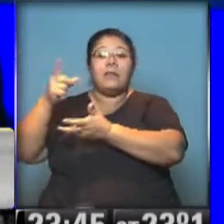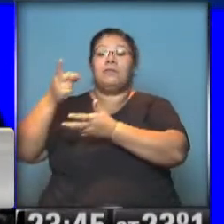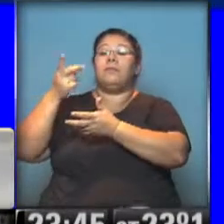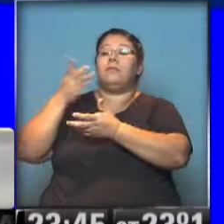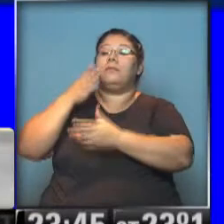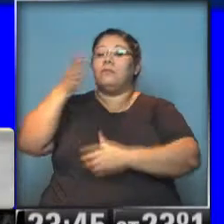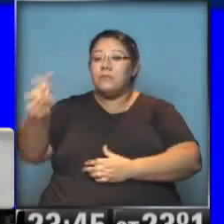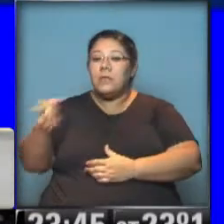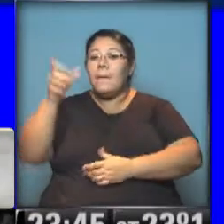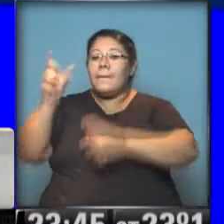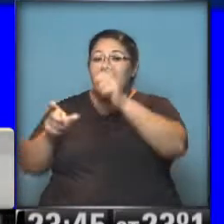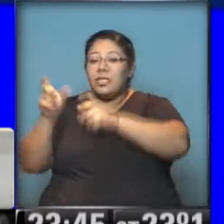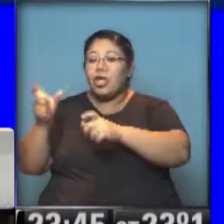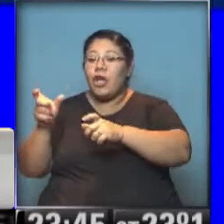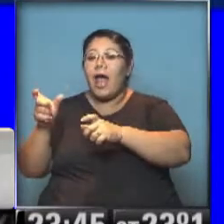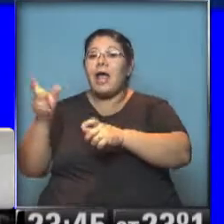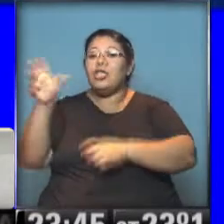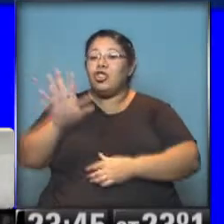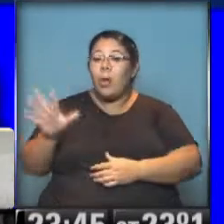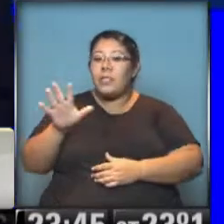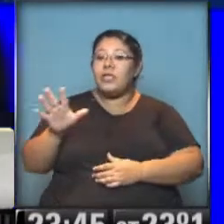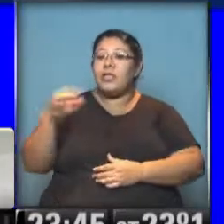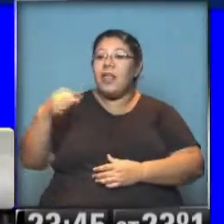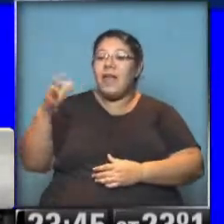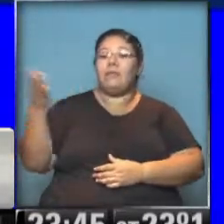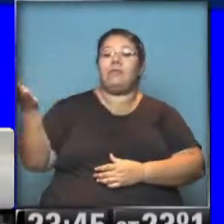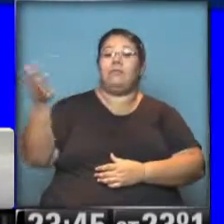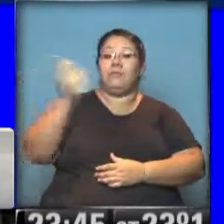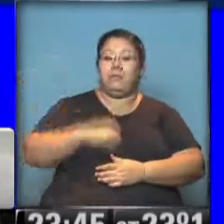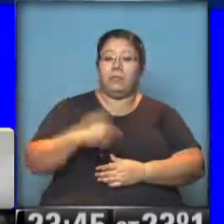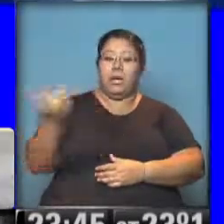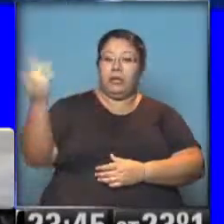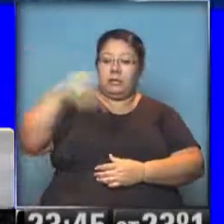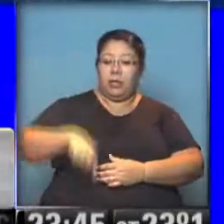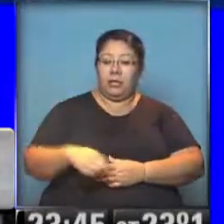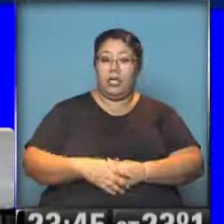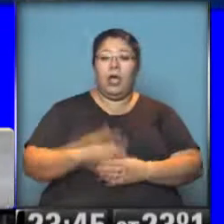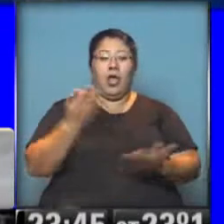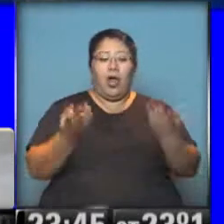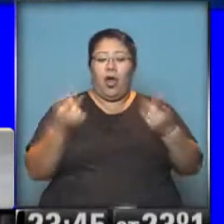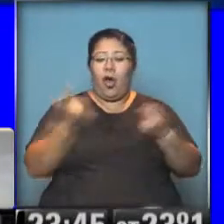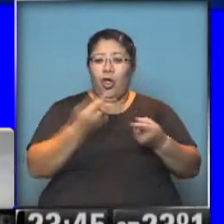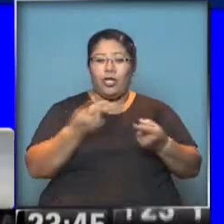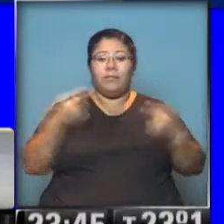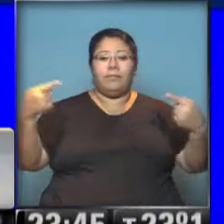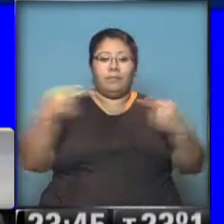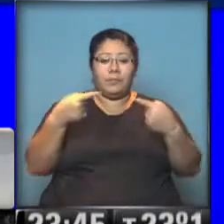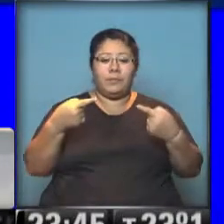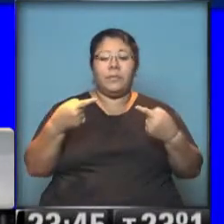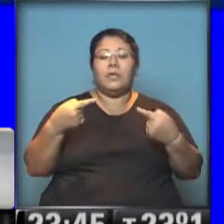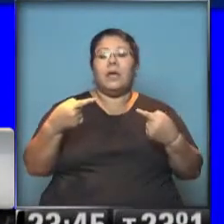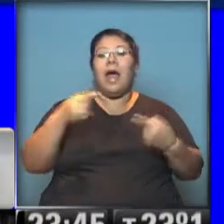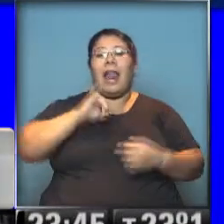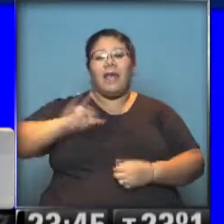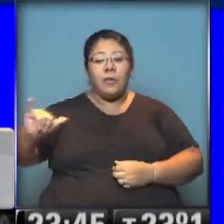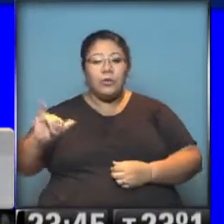3, básicamente habría que invadir Irán y era ridículo. Bueno, pero esos dos escritos que dicen todo lo contrario a la denuncia de Nisman,